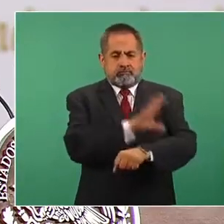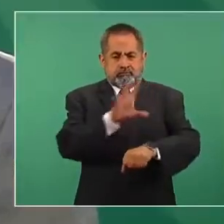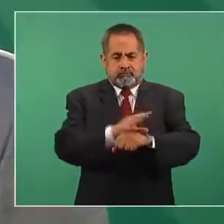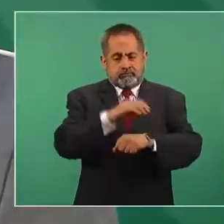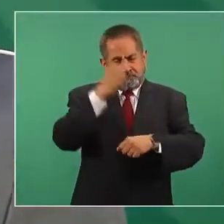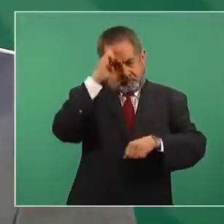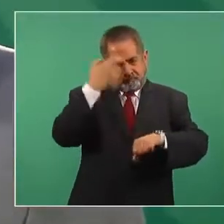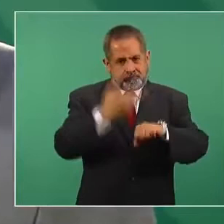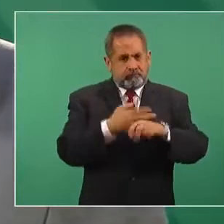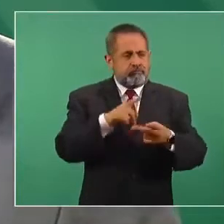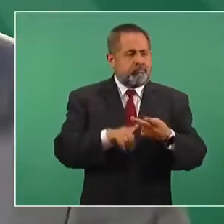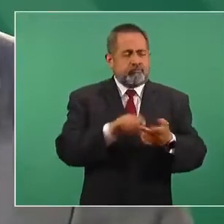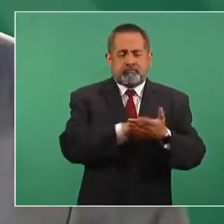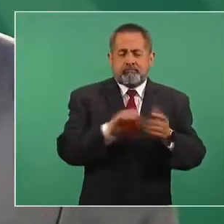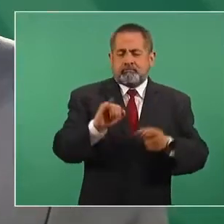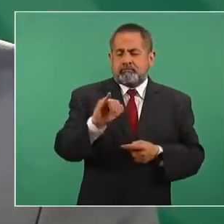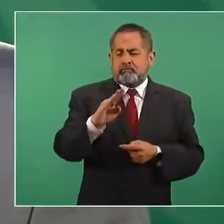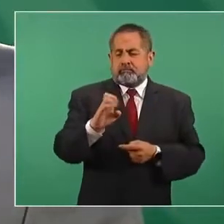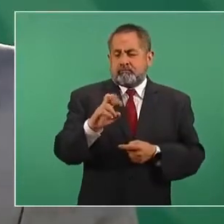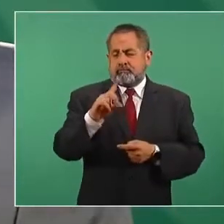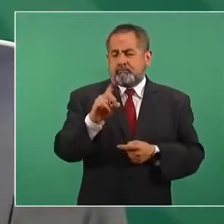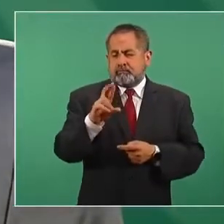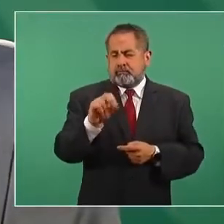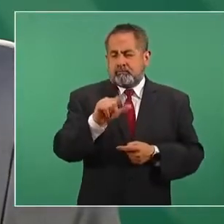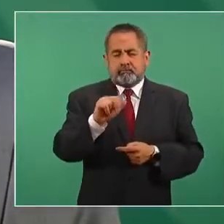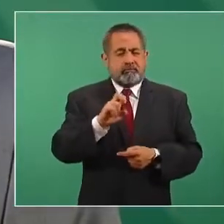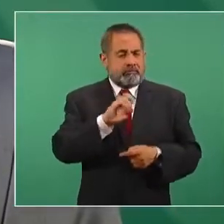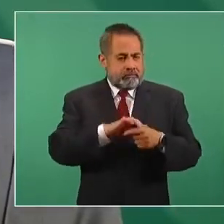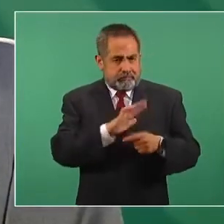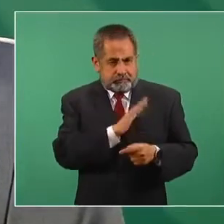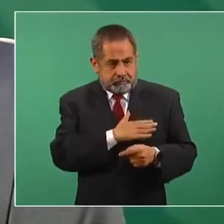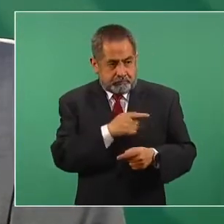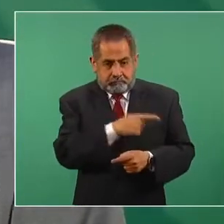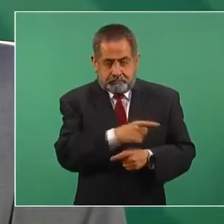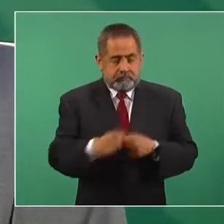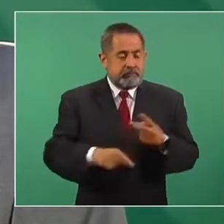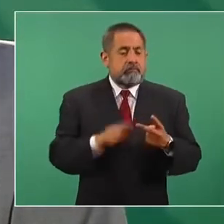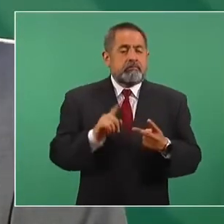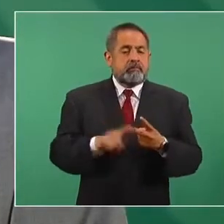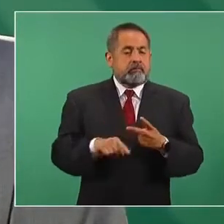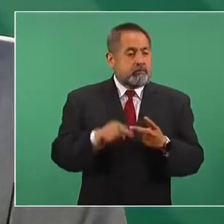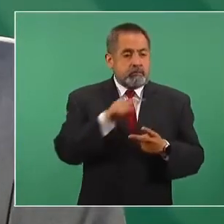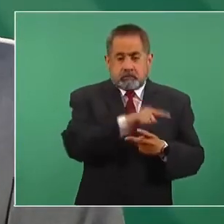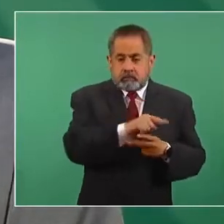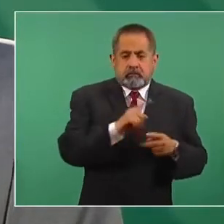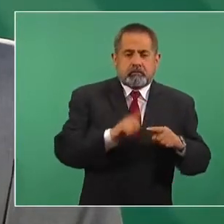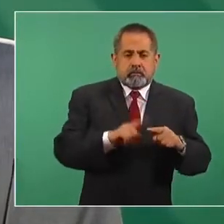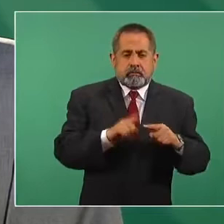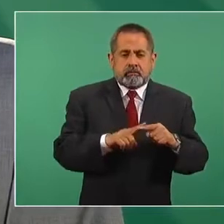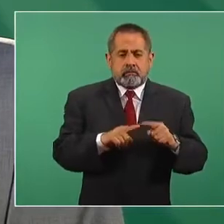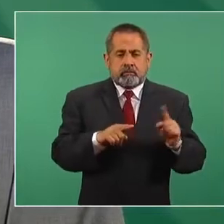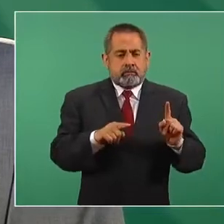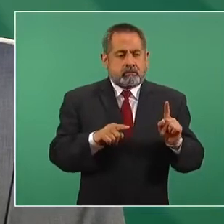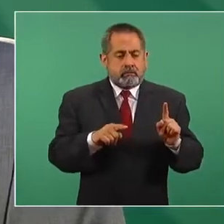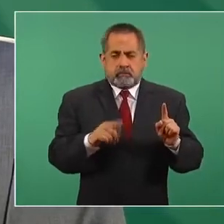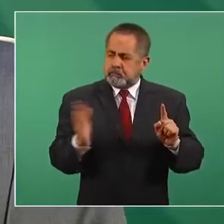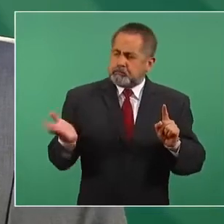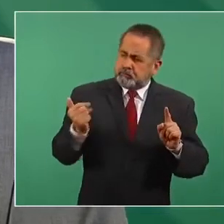extranjeras como Iberdrola, de España, que incorporó a su